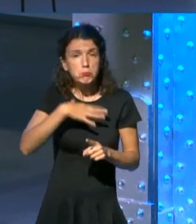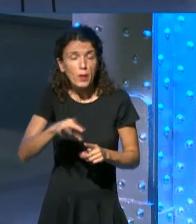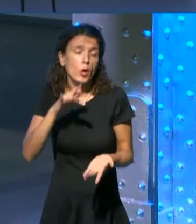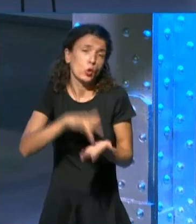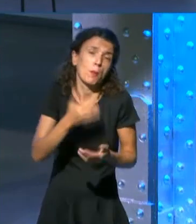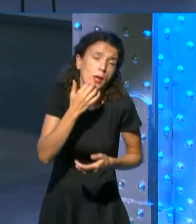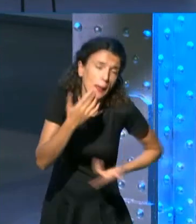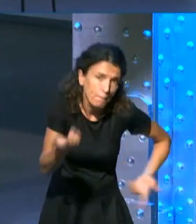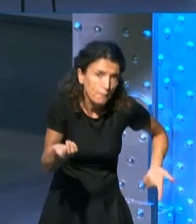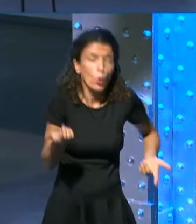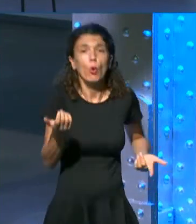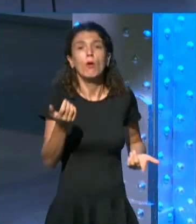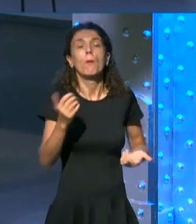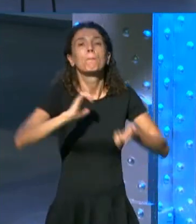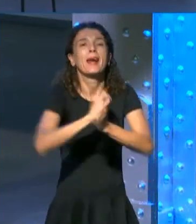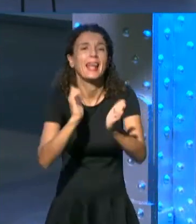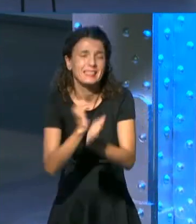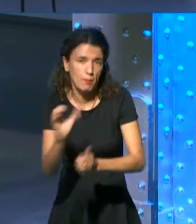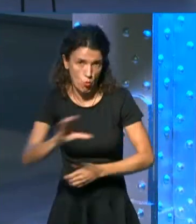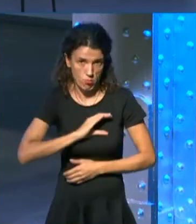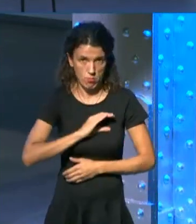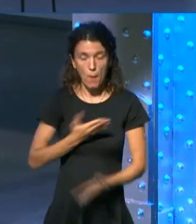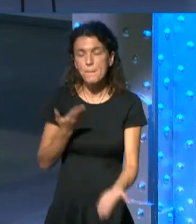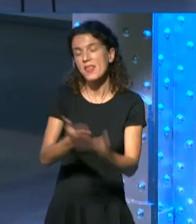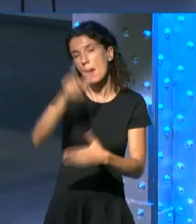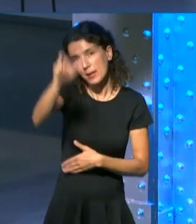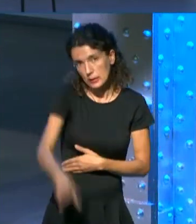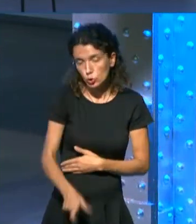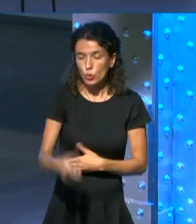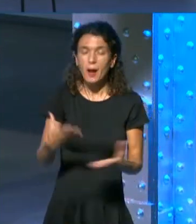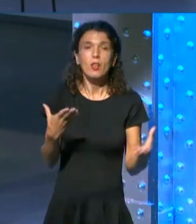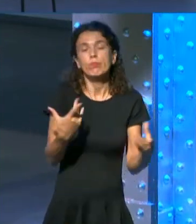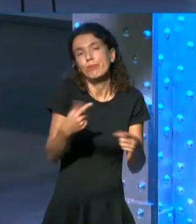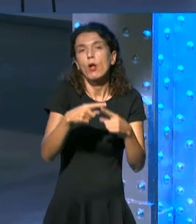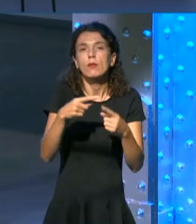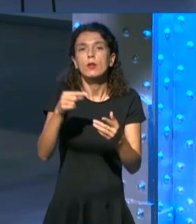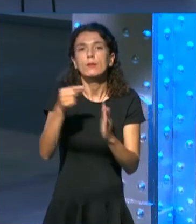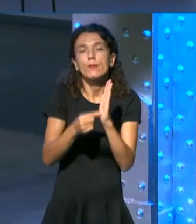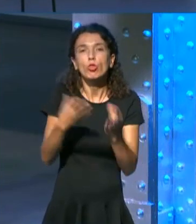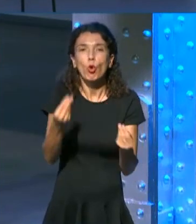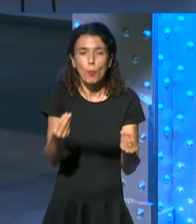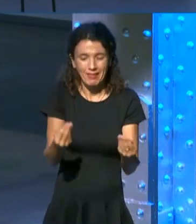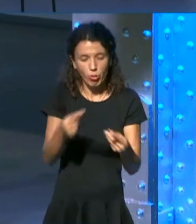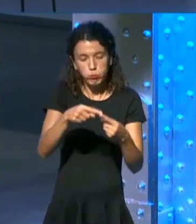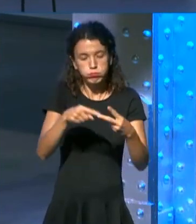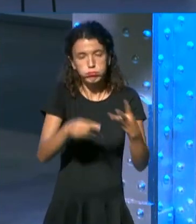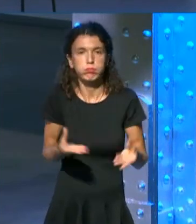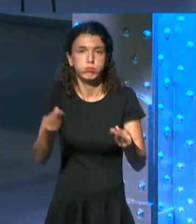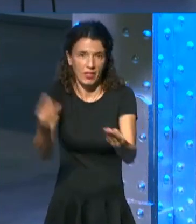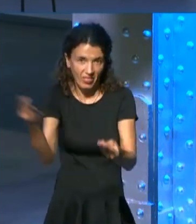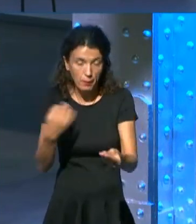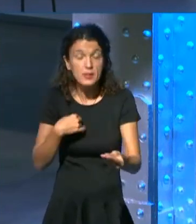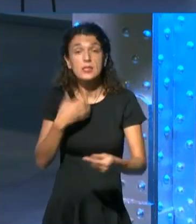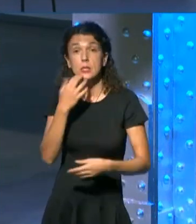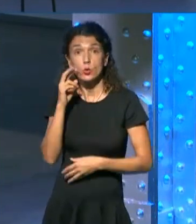caso de un préstamo, pues vamos a pedirle a la persona que entregue esta determinada documentación en este orden. Si empiezas a